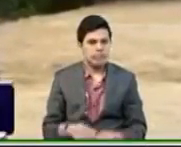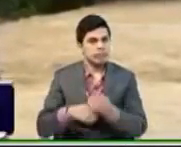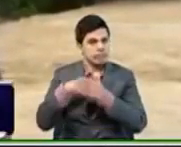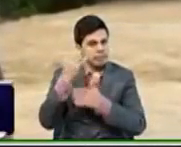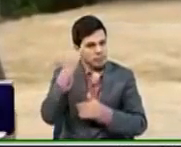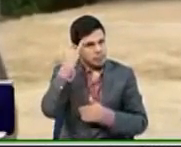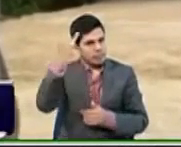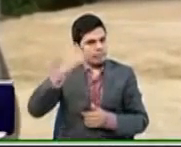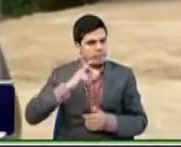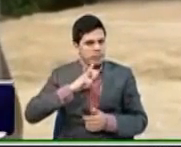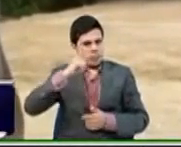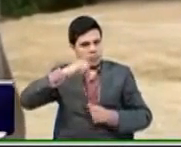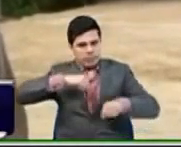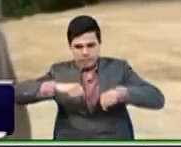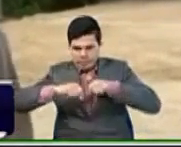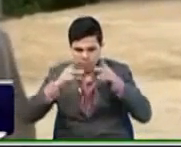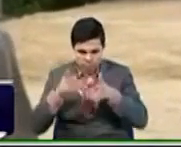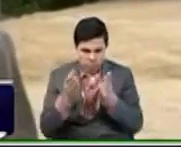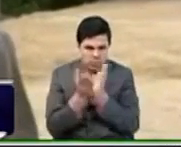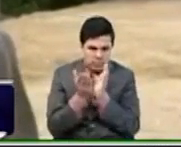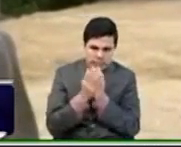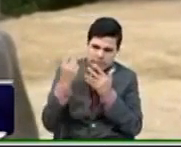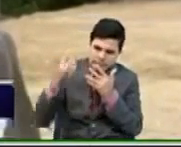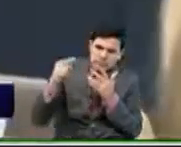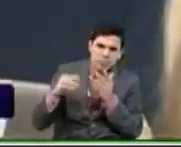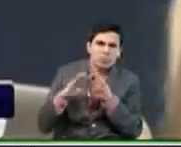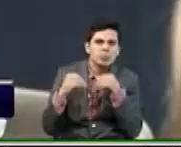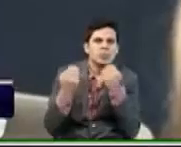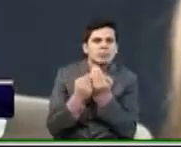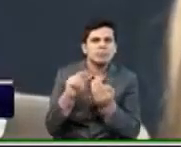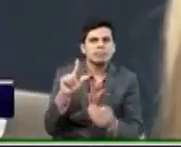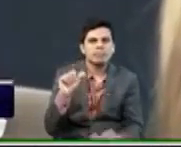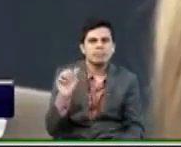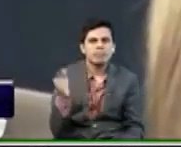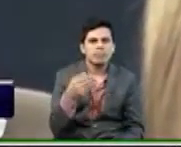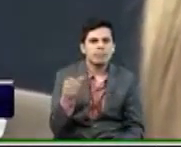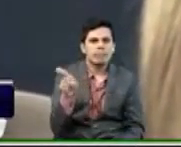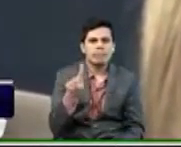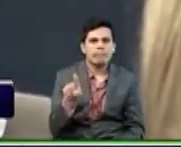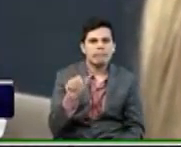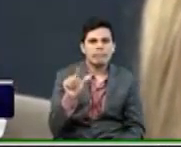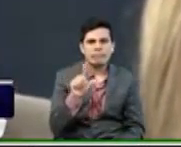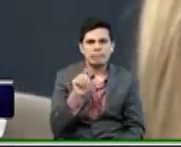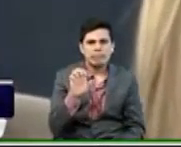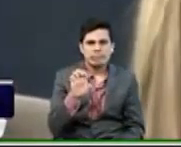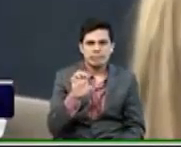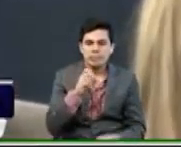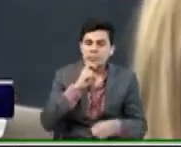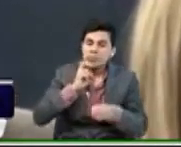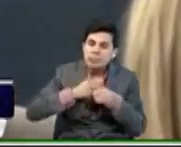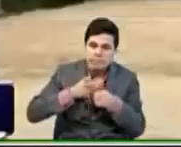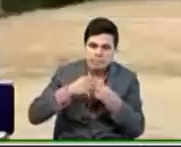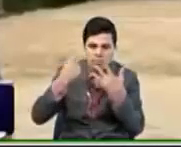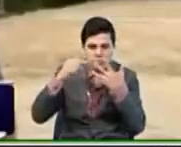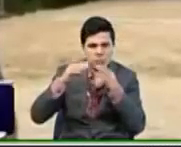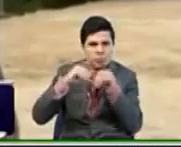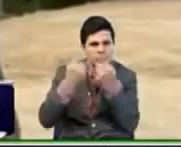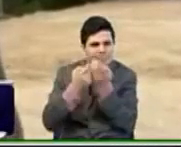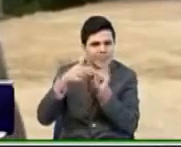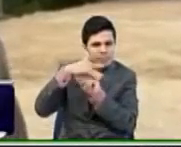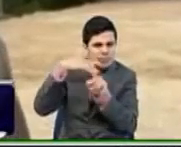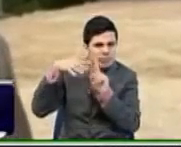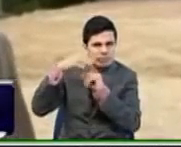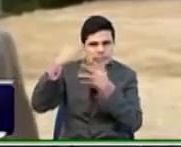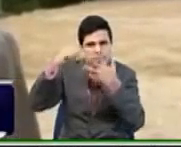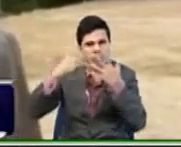uno de los estudiantes del Colegio La Salle que estaban observando las grandes dificultades ambientales por las